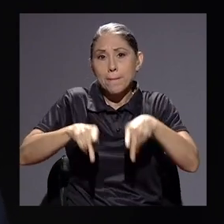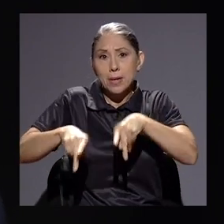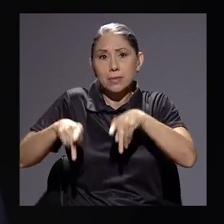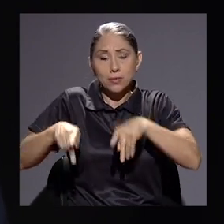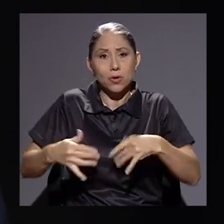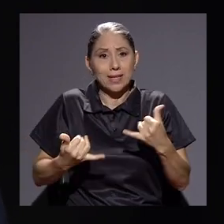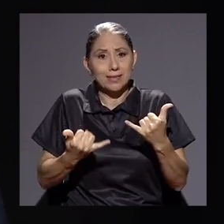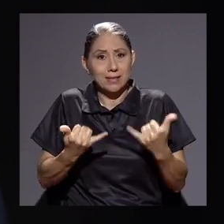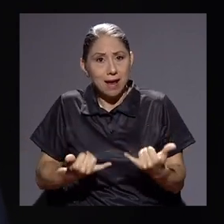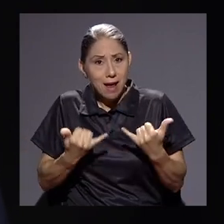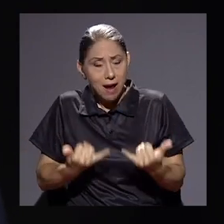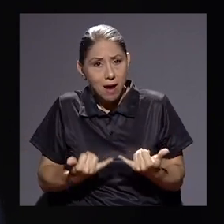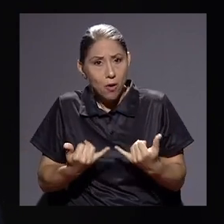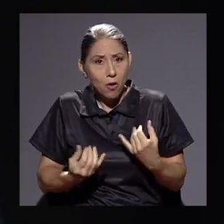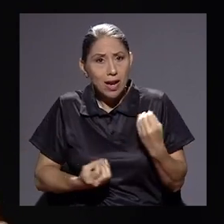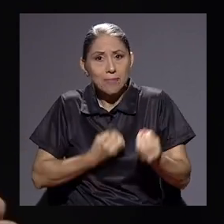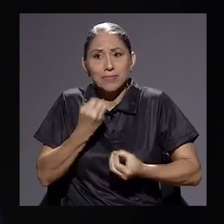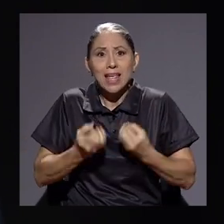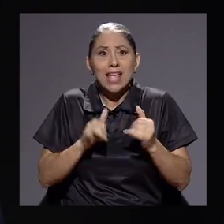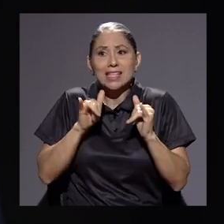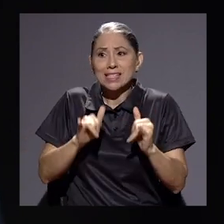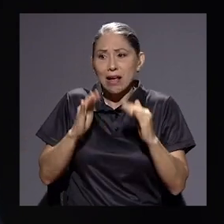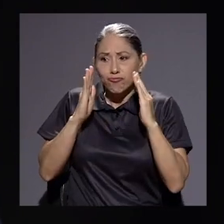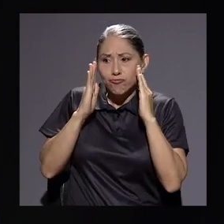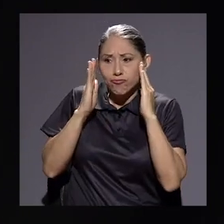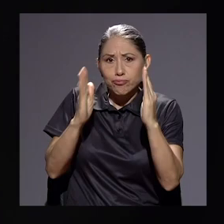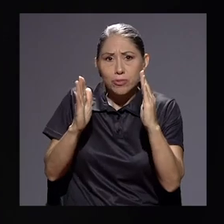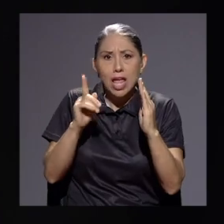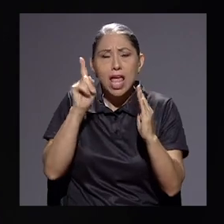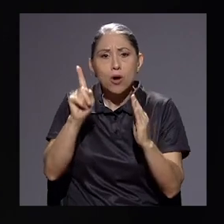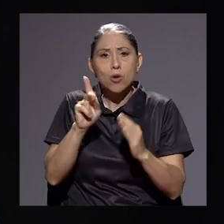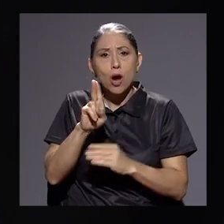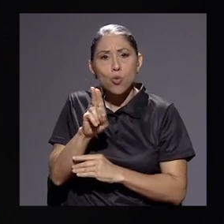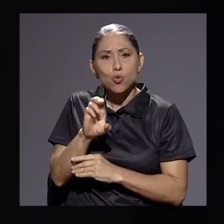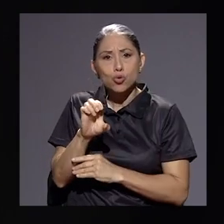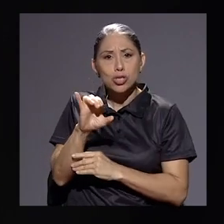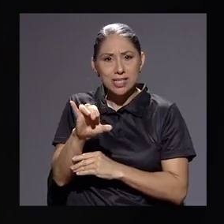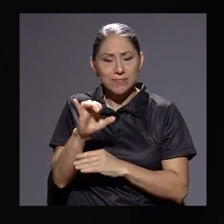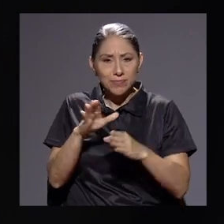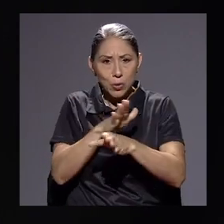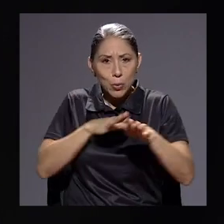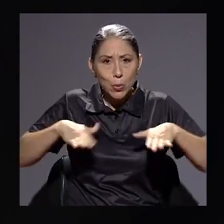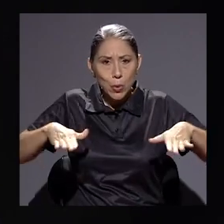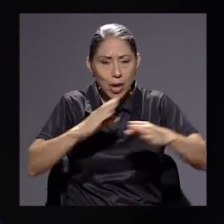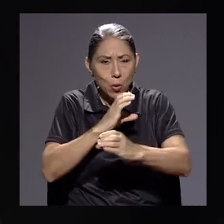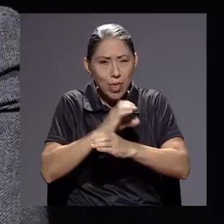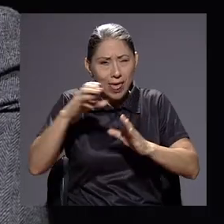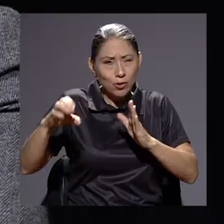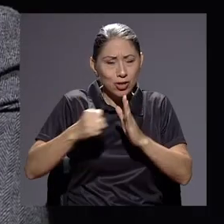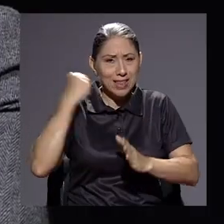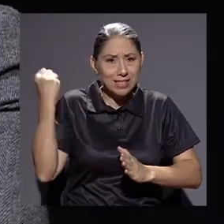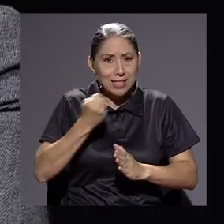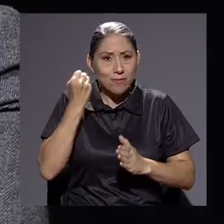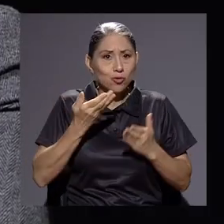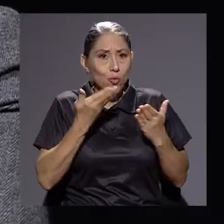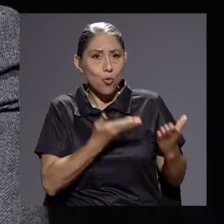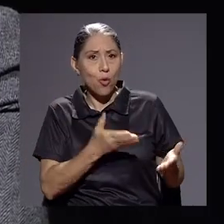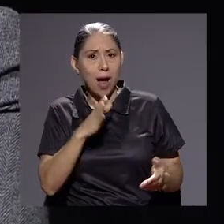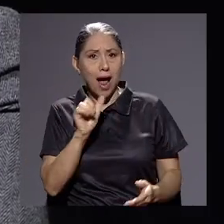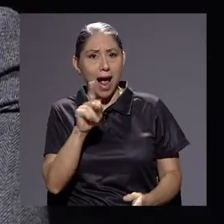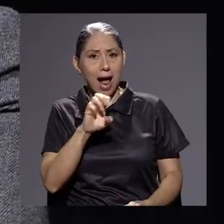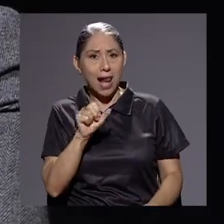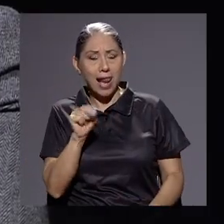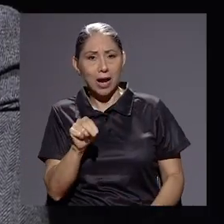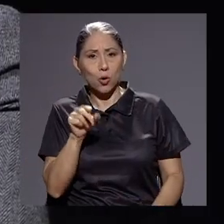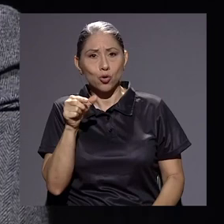vía que subyace en una unidad de cuidados intensivos. Para eso tenemos hoy a don Alan González